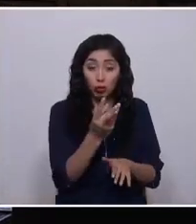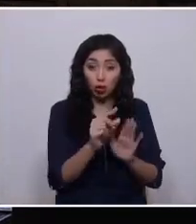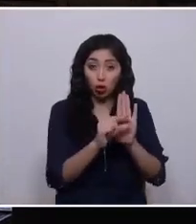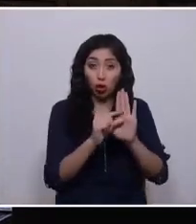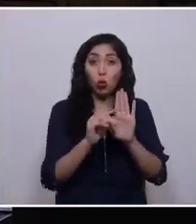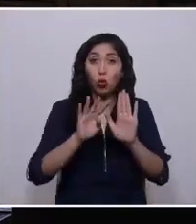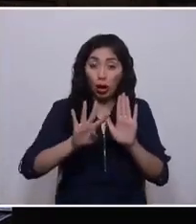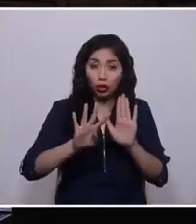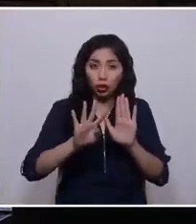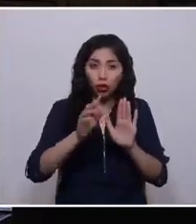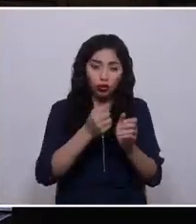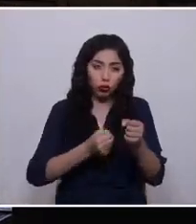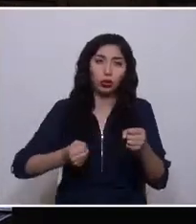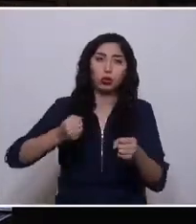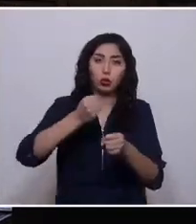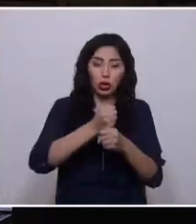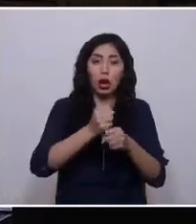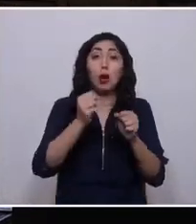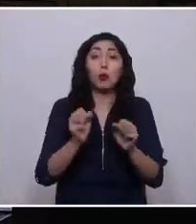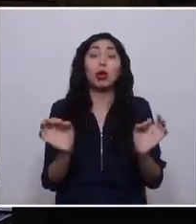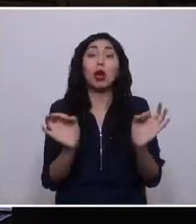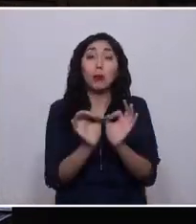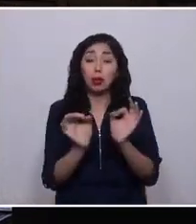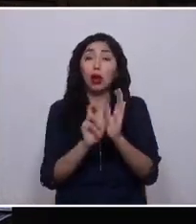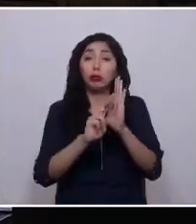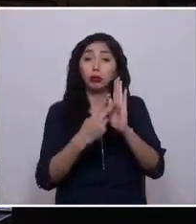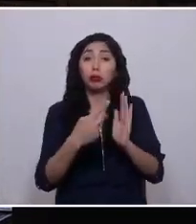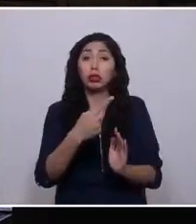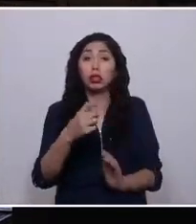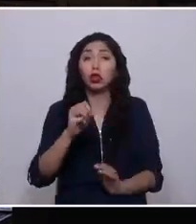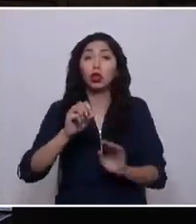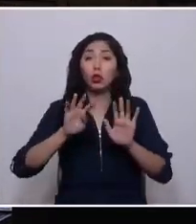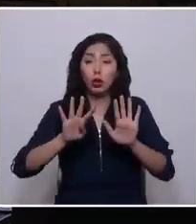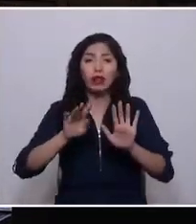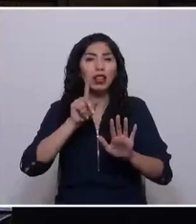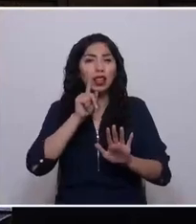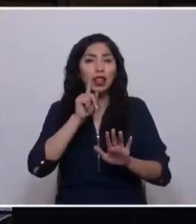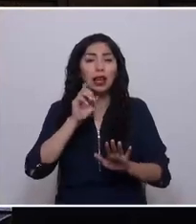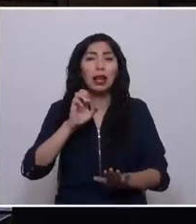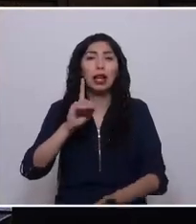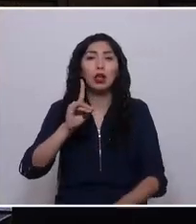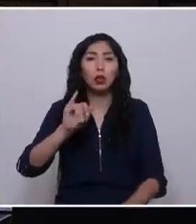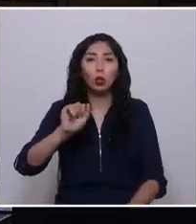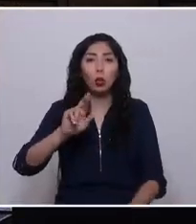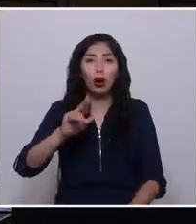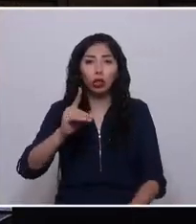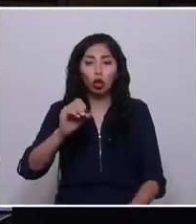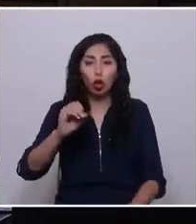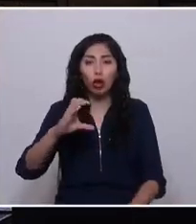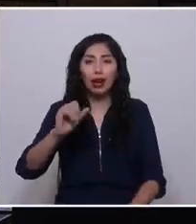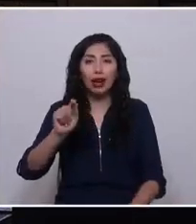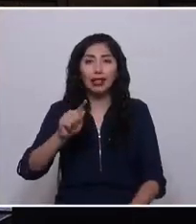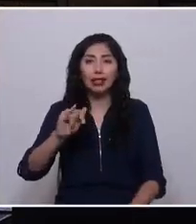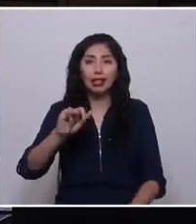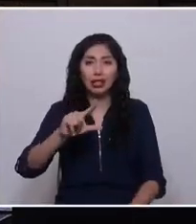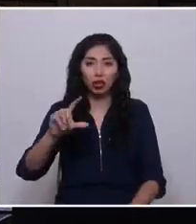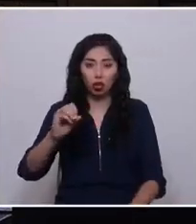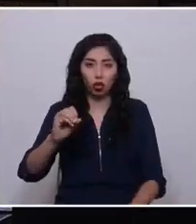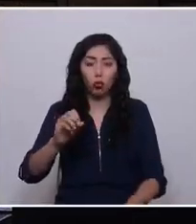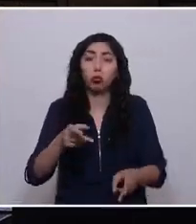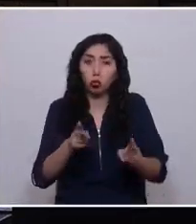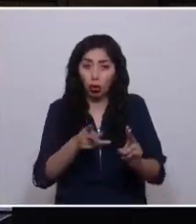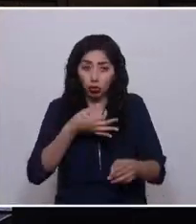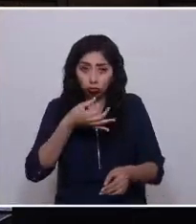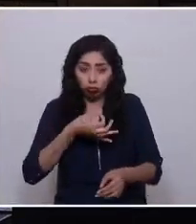la palabra respecto a la indicación 109. La ha pedido el señor Eduardo Castillo. Tiene la palabra. Gracias,